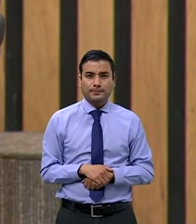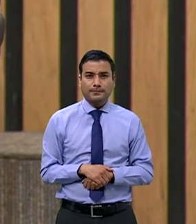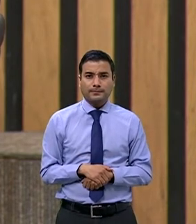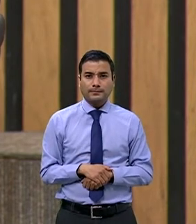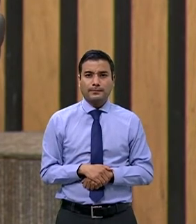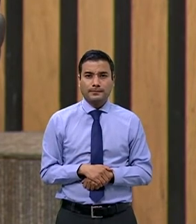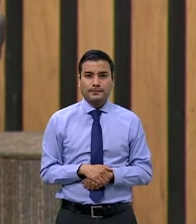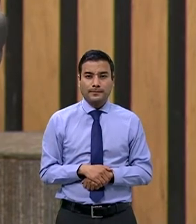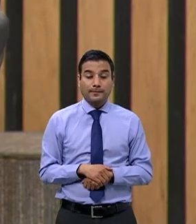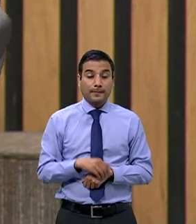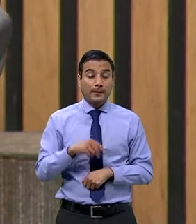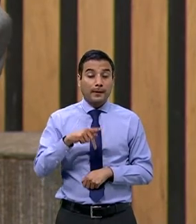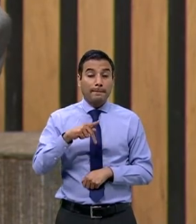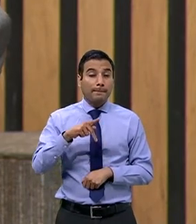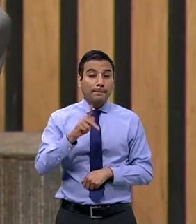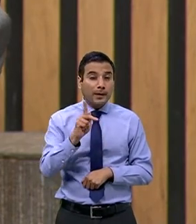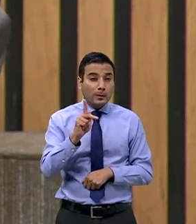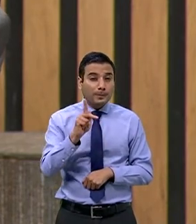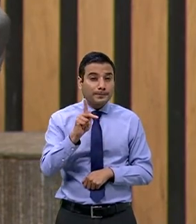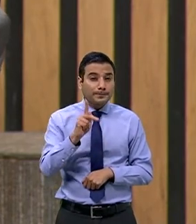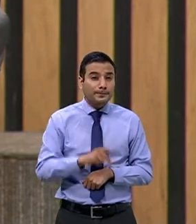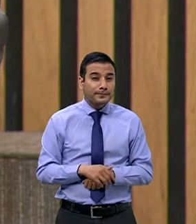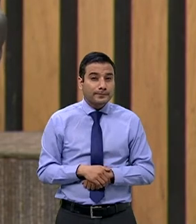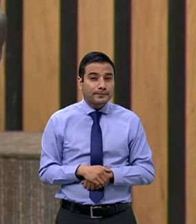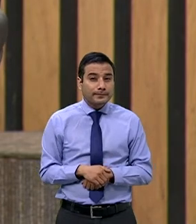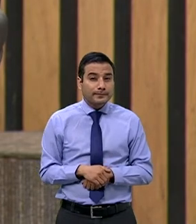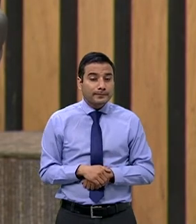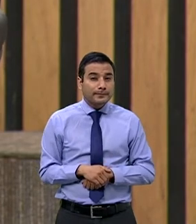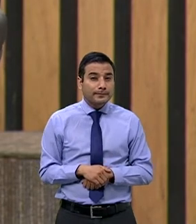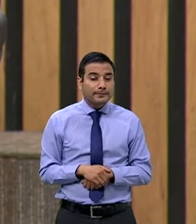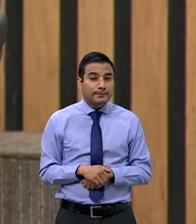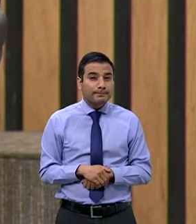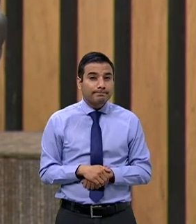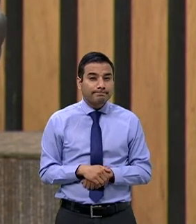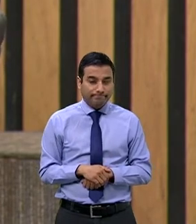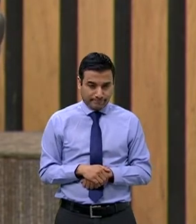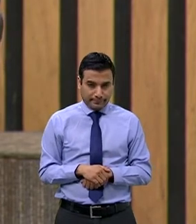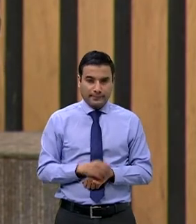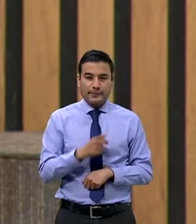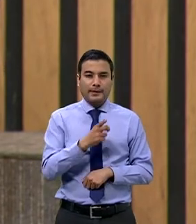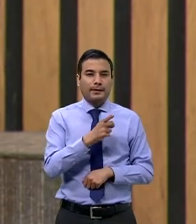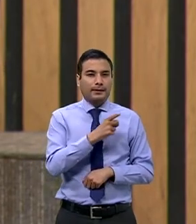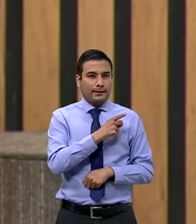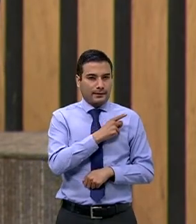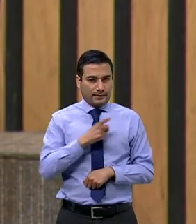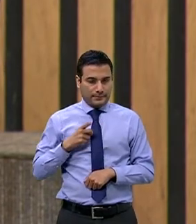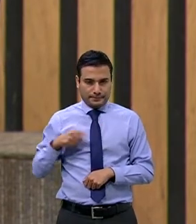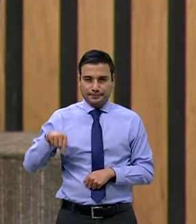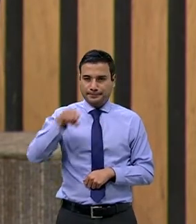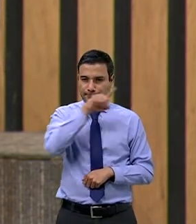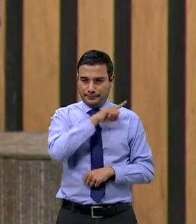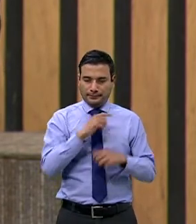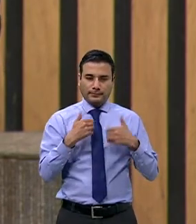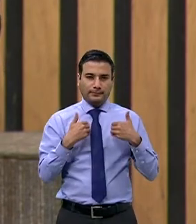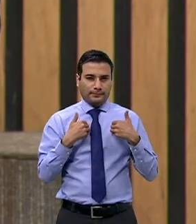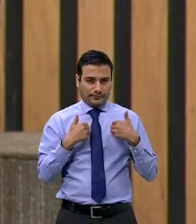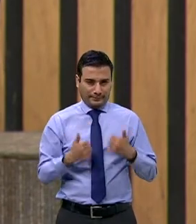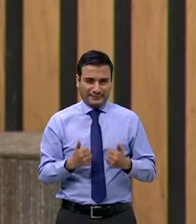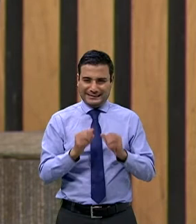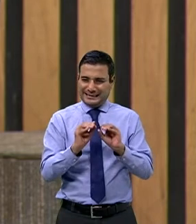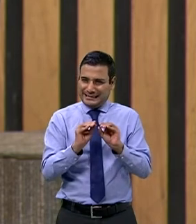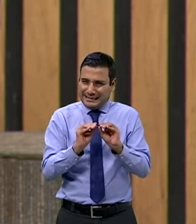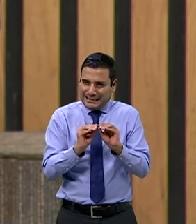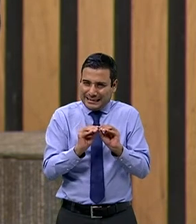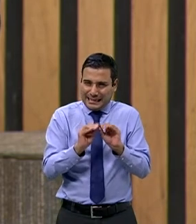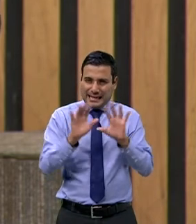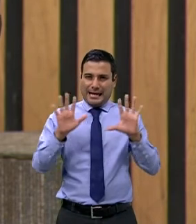pero esto nos debe dejar una claridad en términos